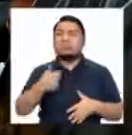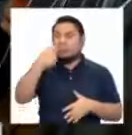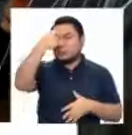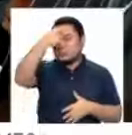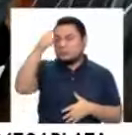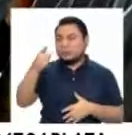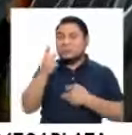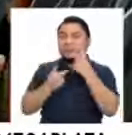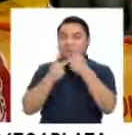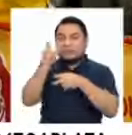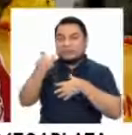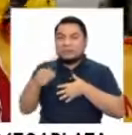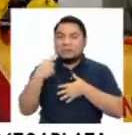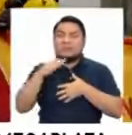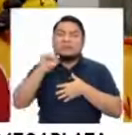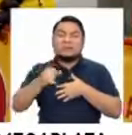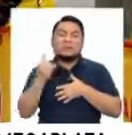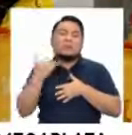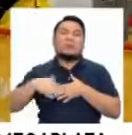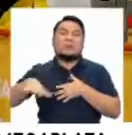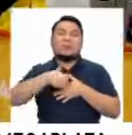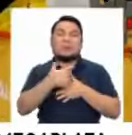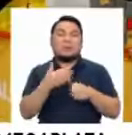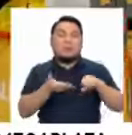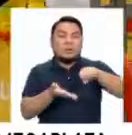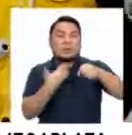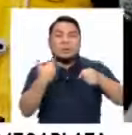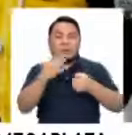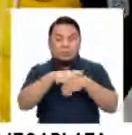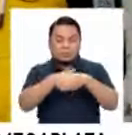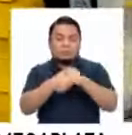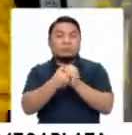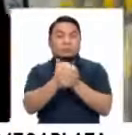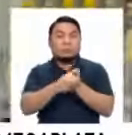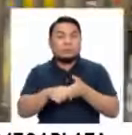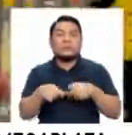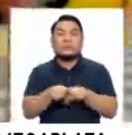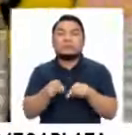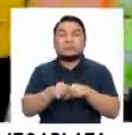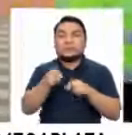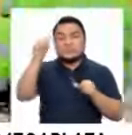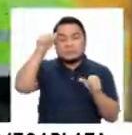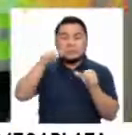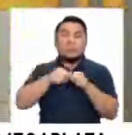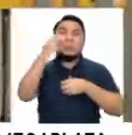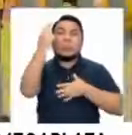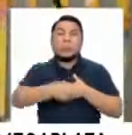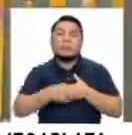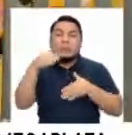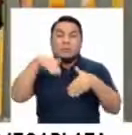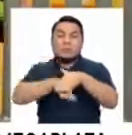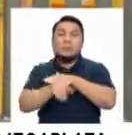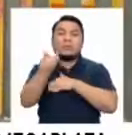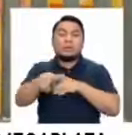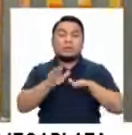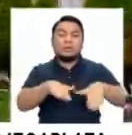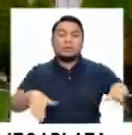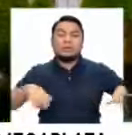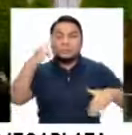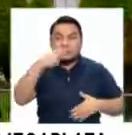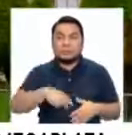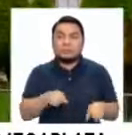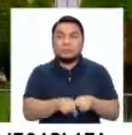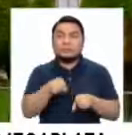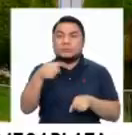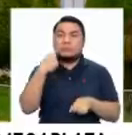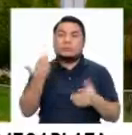los visitantes y se les brindó alcohol para desinfectarse las manos. Hay que recordar que está prohibido el ingreso de menores de edad y que el aforo